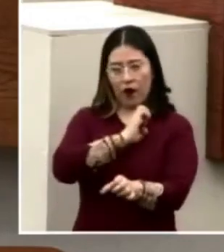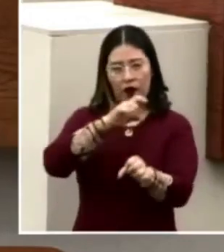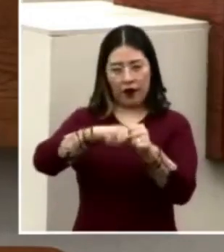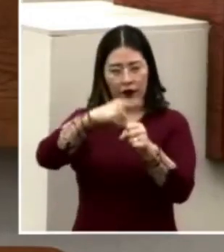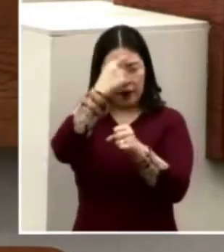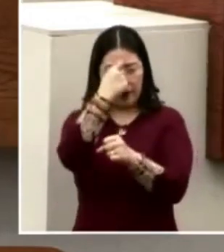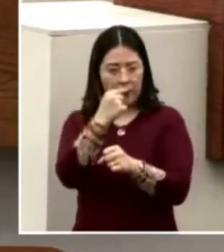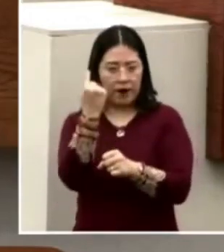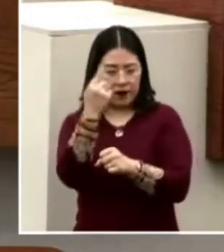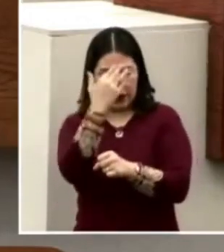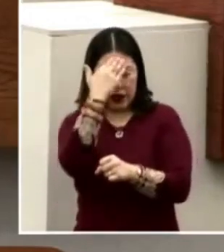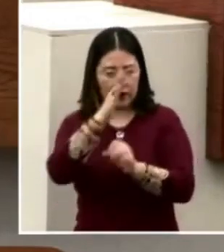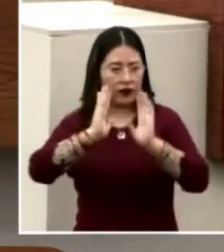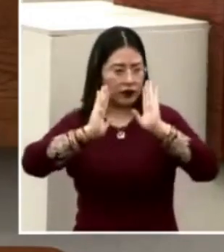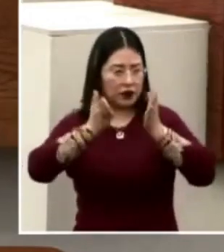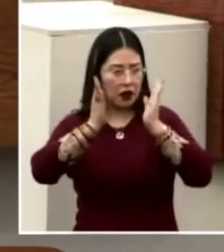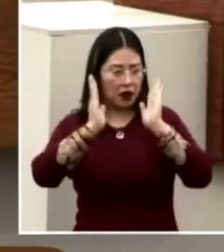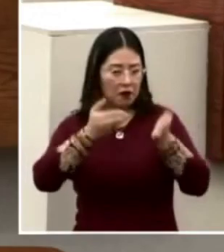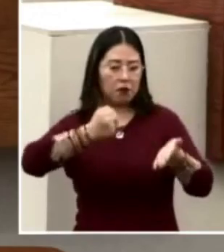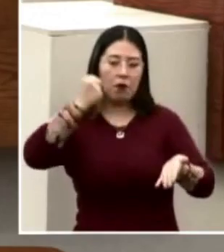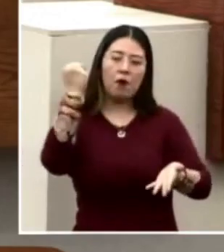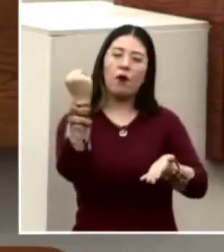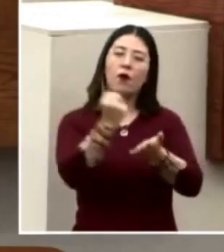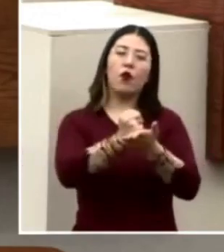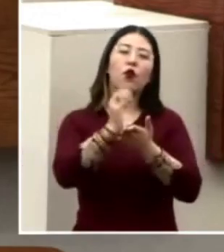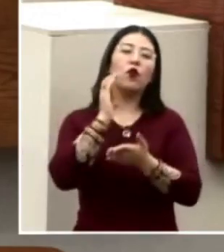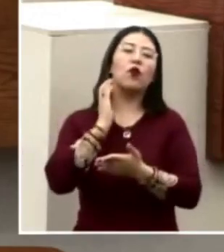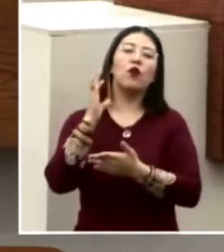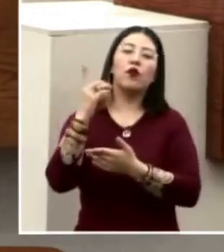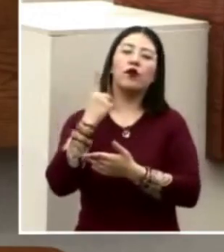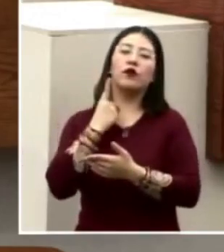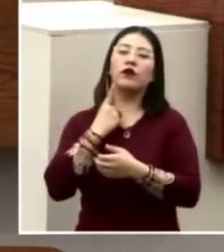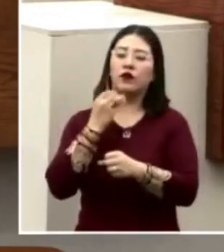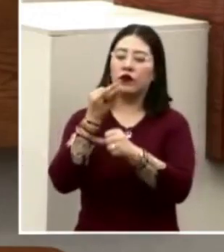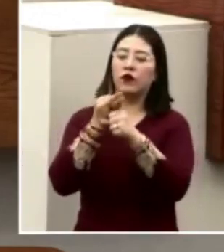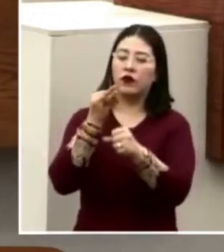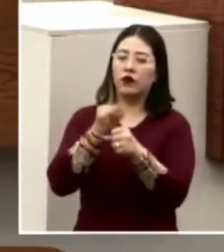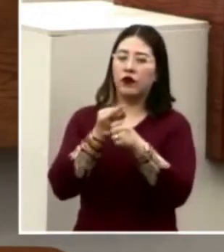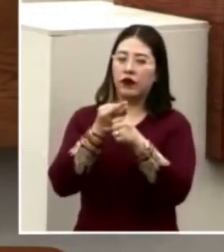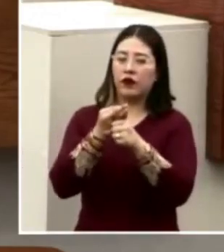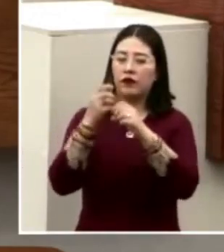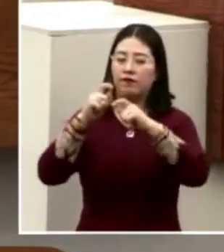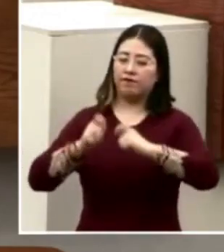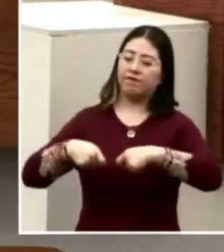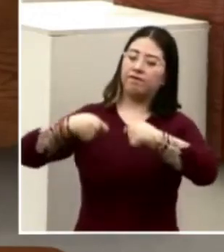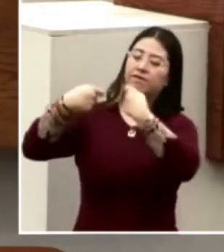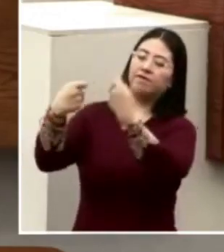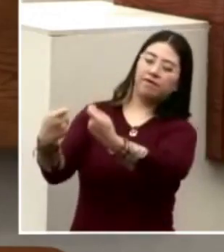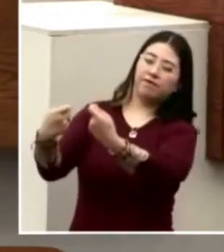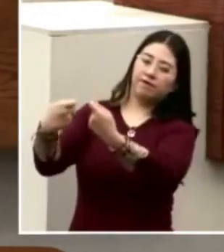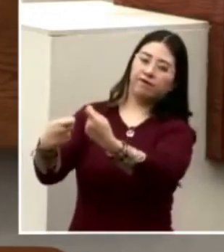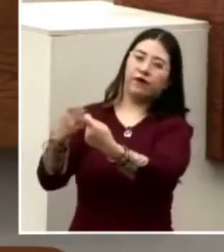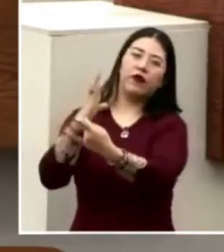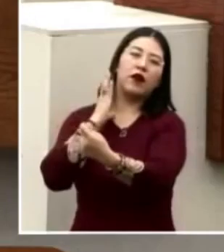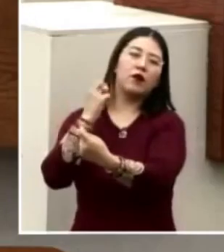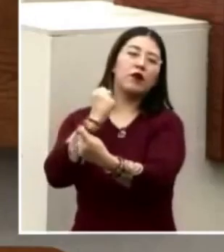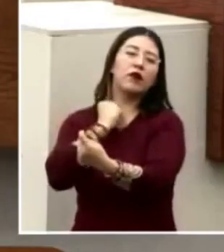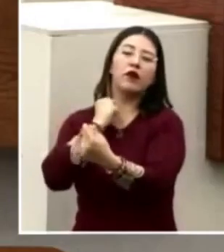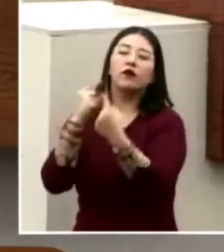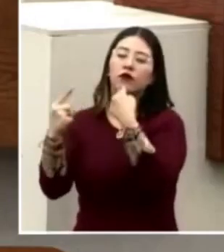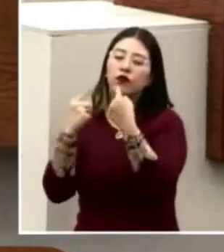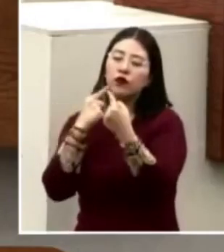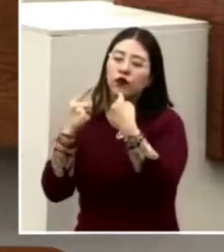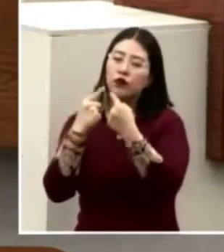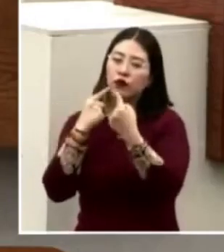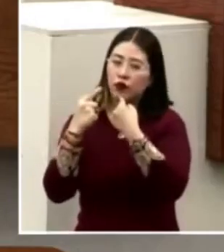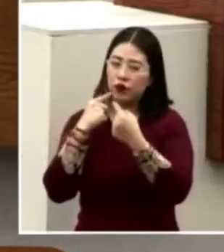que por cierto ya fue aprobado por la Cámara de Diputados y está ahora en discusión en la Cámara de Senadores, mediante el